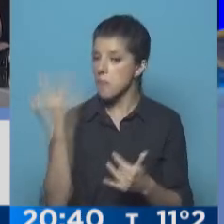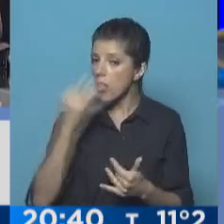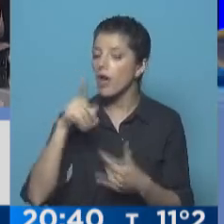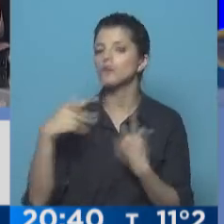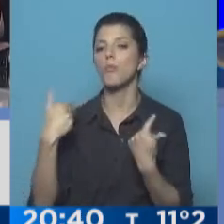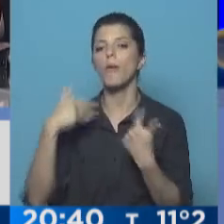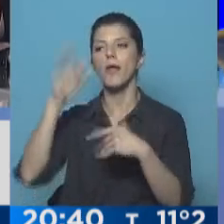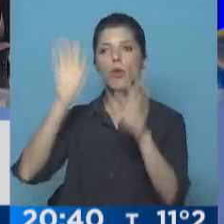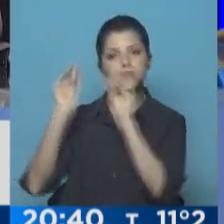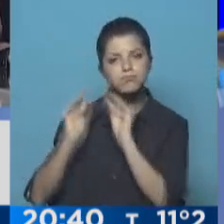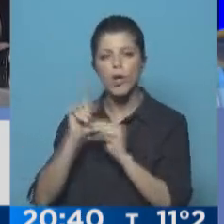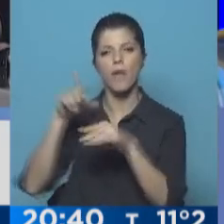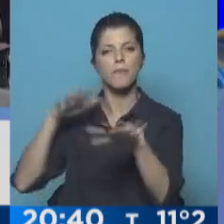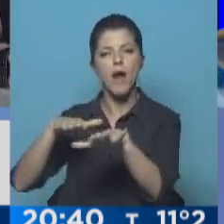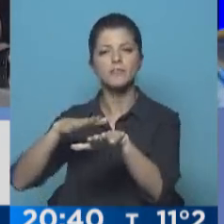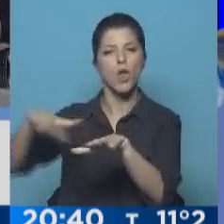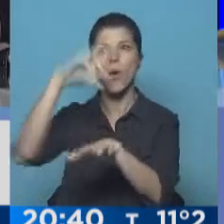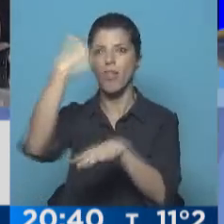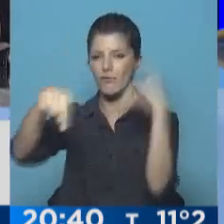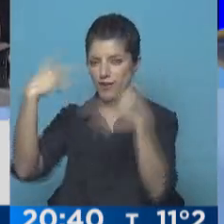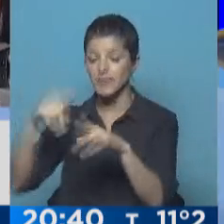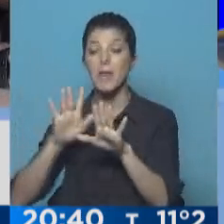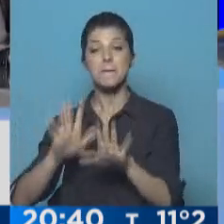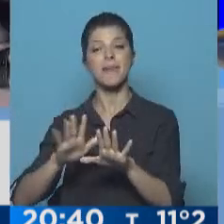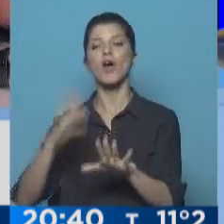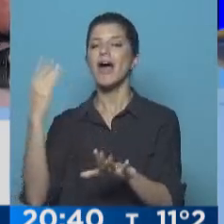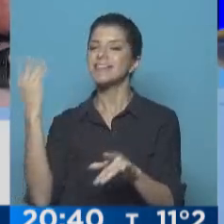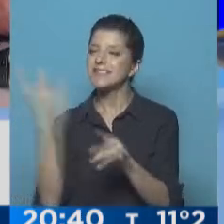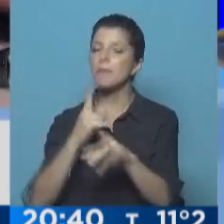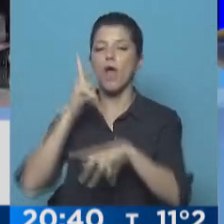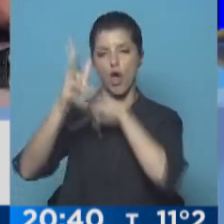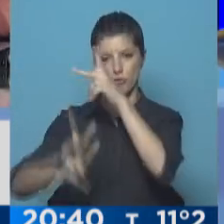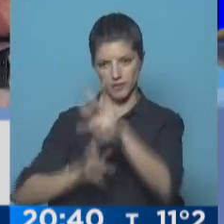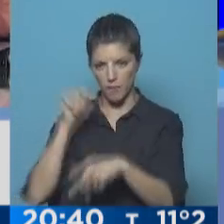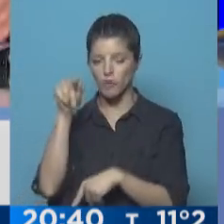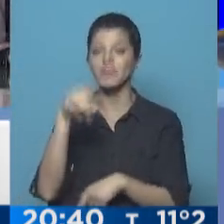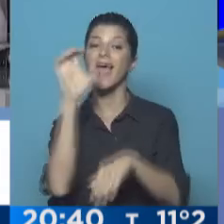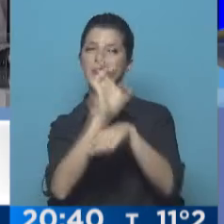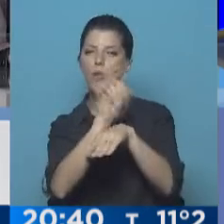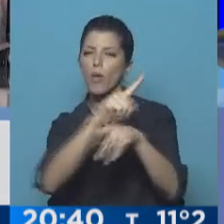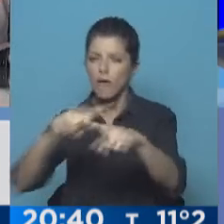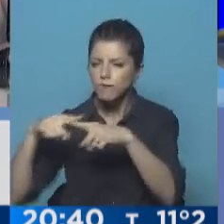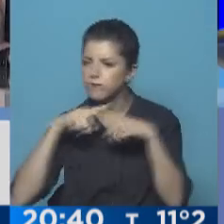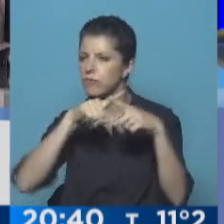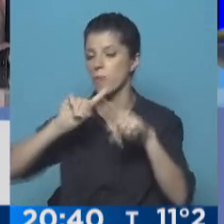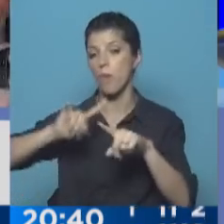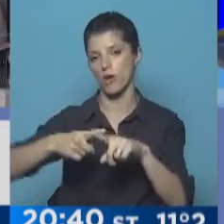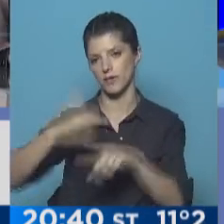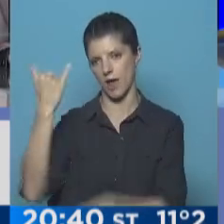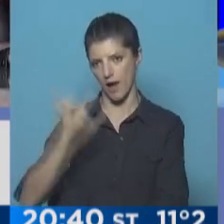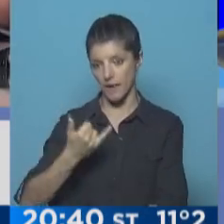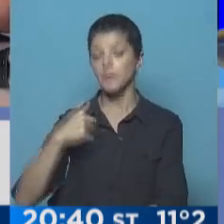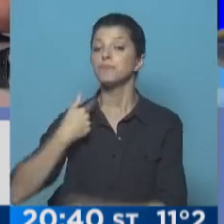organizar marchas en diferentes lugares del país. Pero siempre le decimos que hay una lucha política en el Ecuador y que por lo general